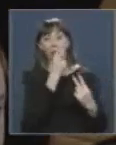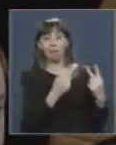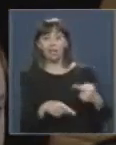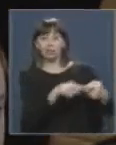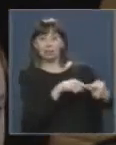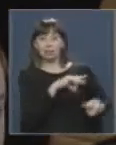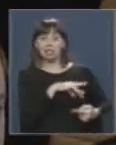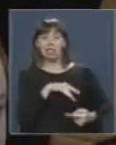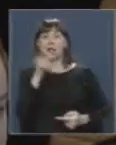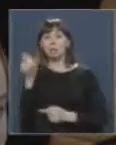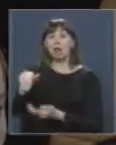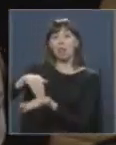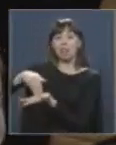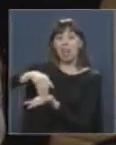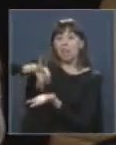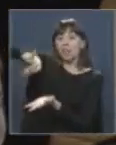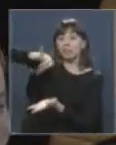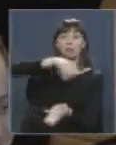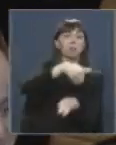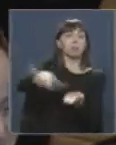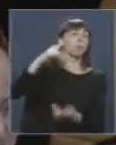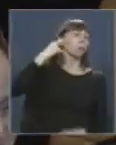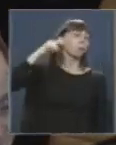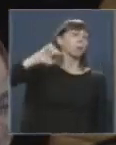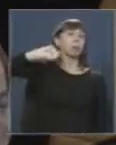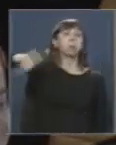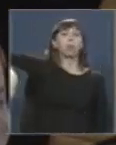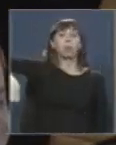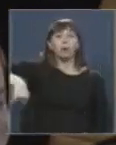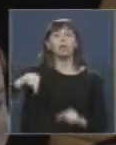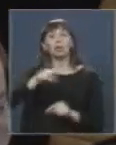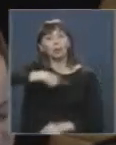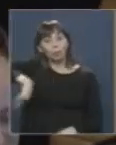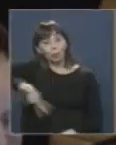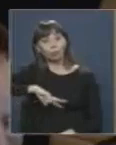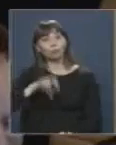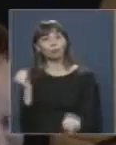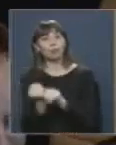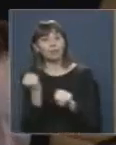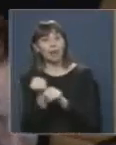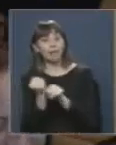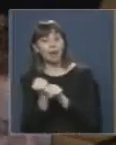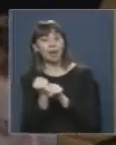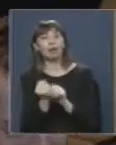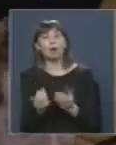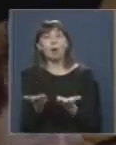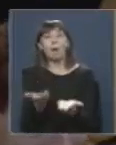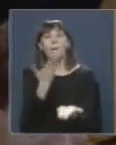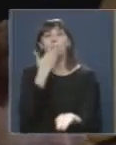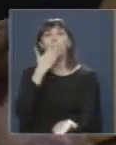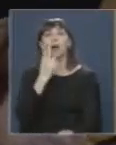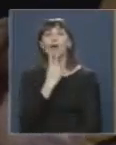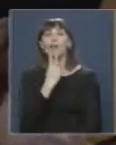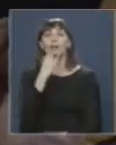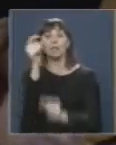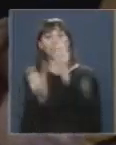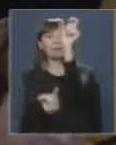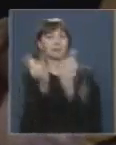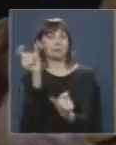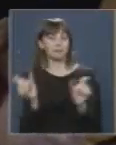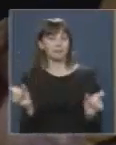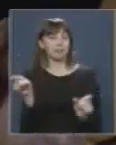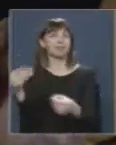más débiles y más desamparados. Nuestro trabajo sin duda debe estar orientado a mejorarle la vida a ellos. Por